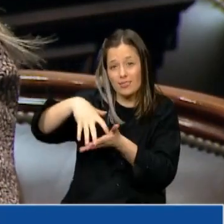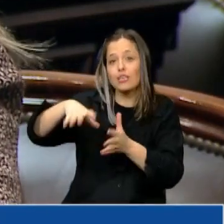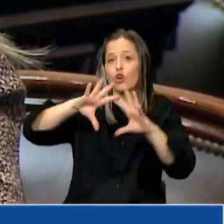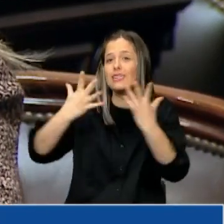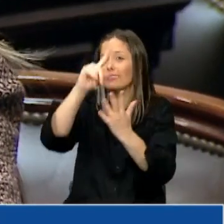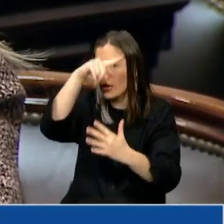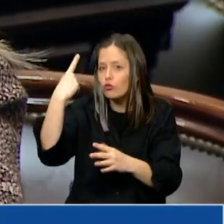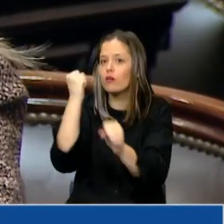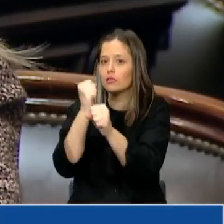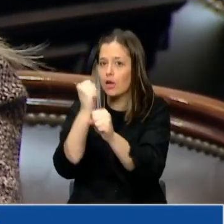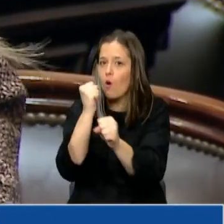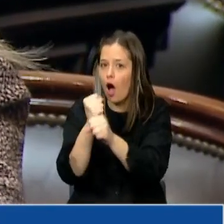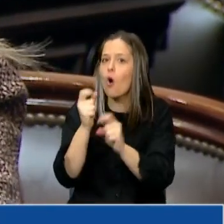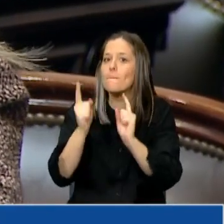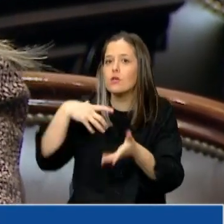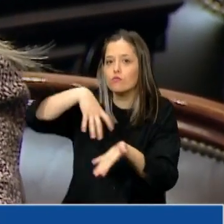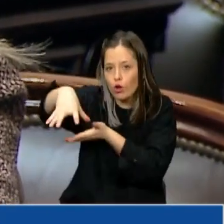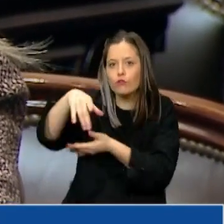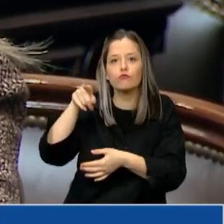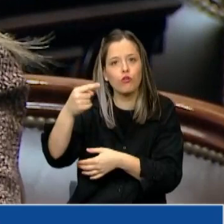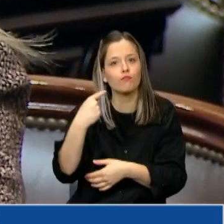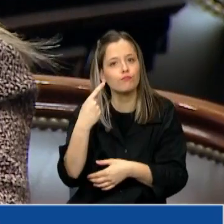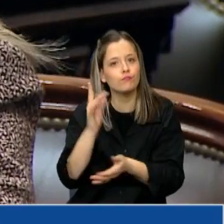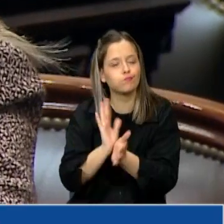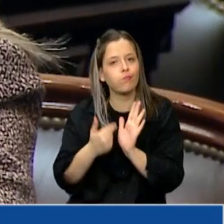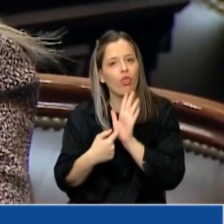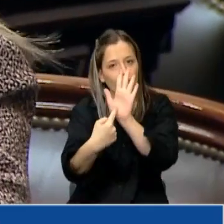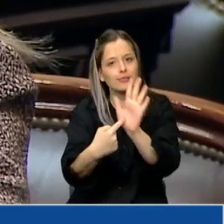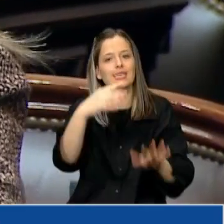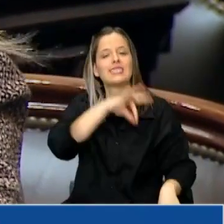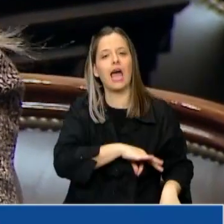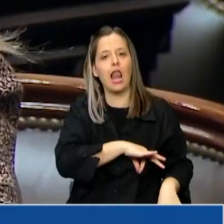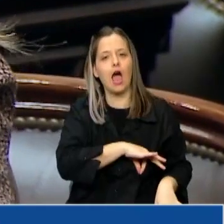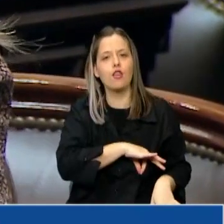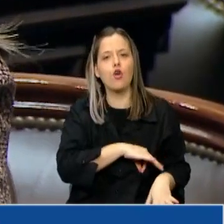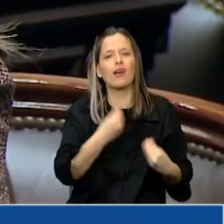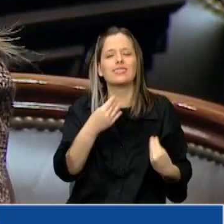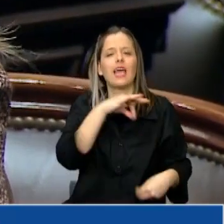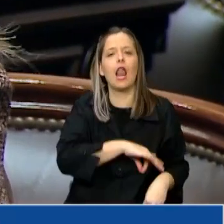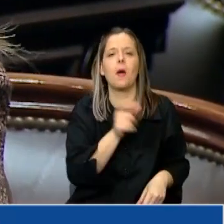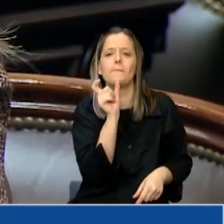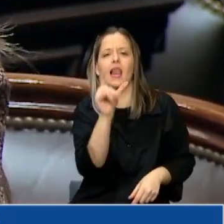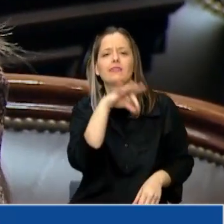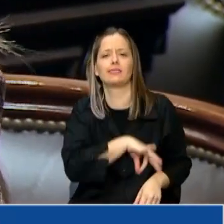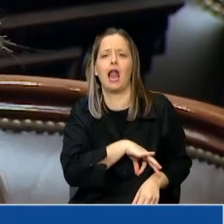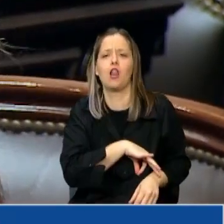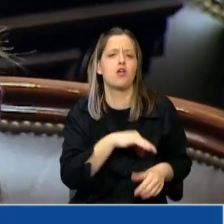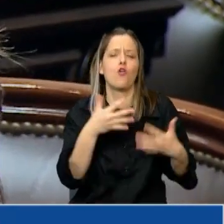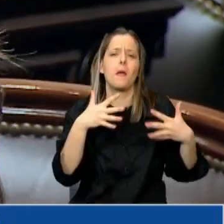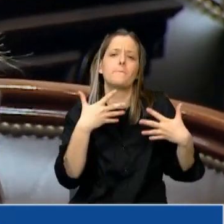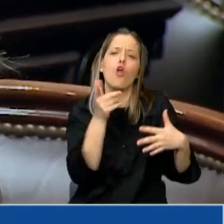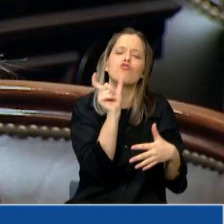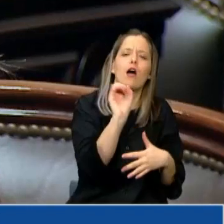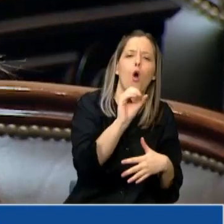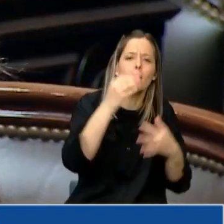Trabajo desea determinar correctamente qué es el salario más allá del nombre o denominación de las partes de